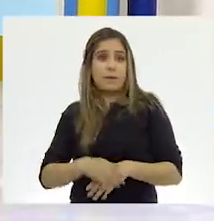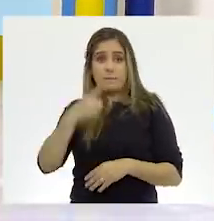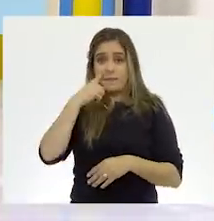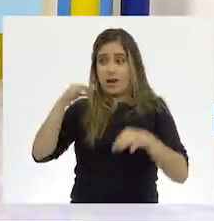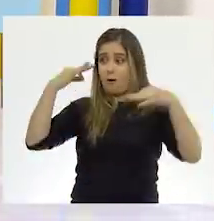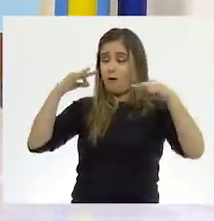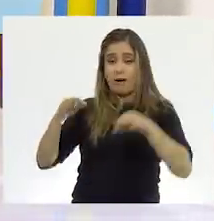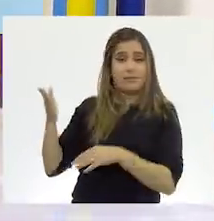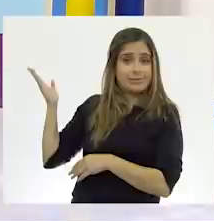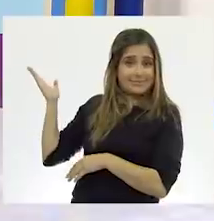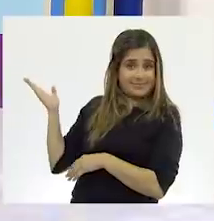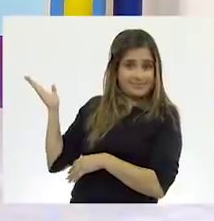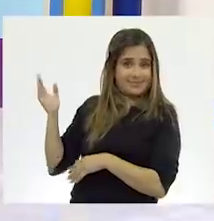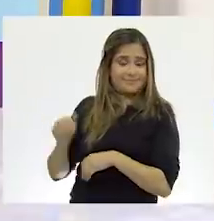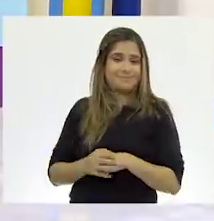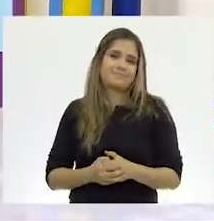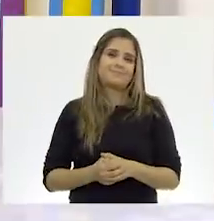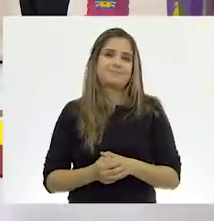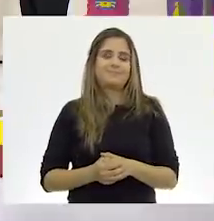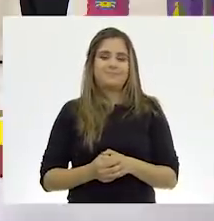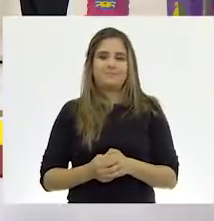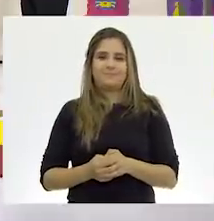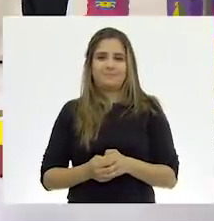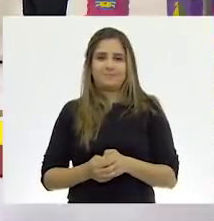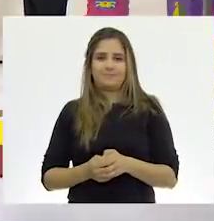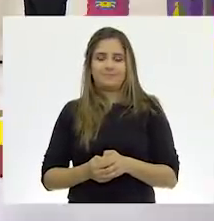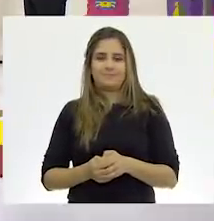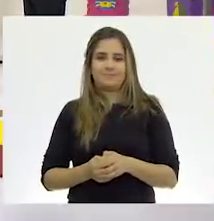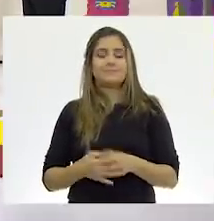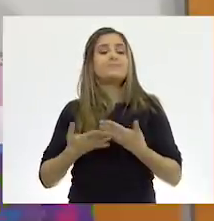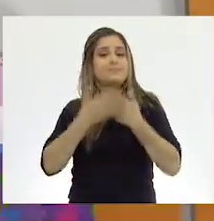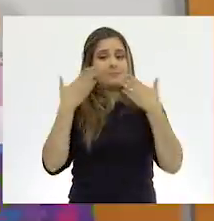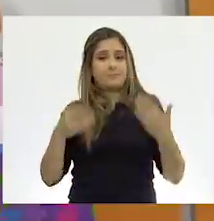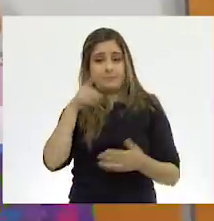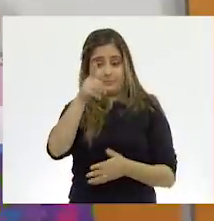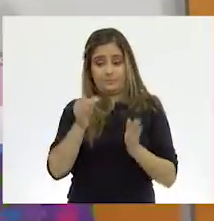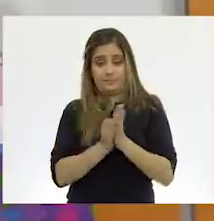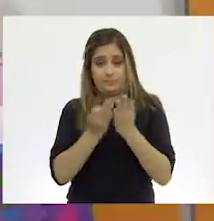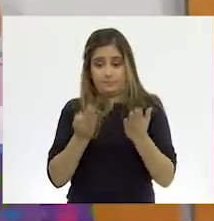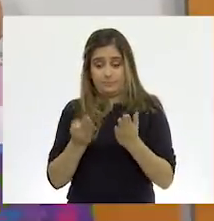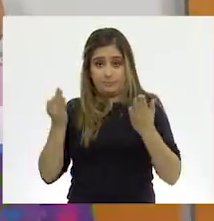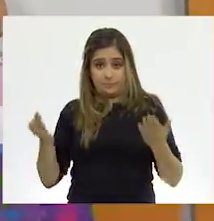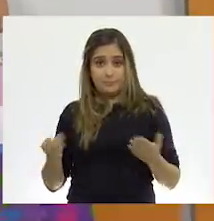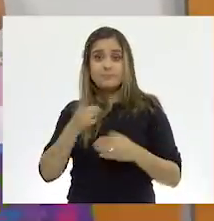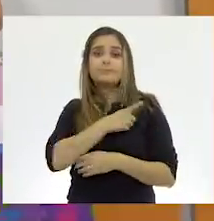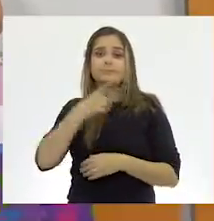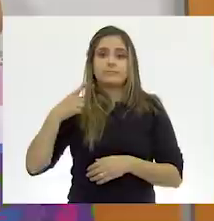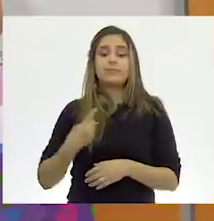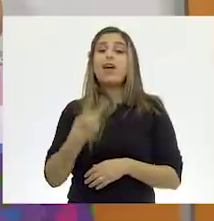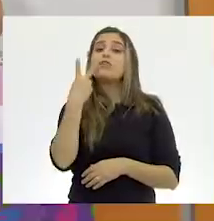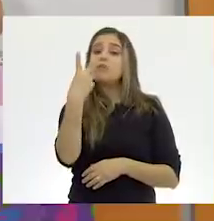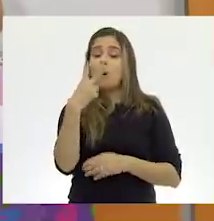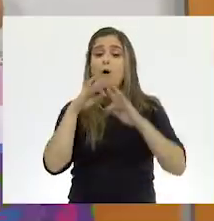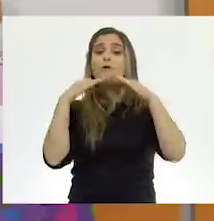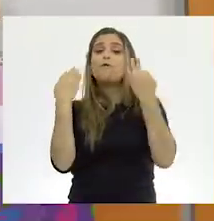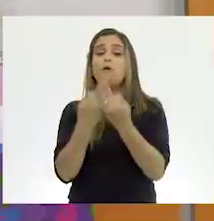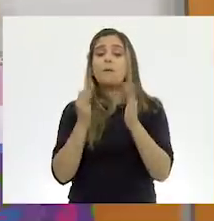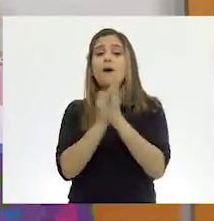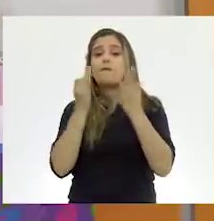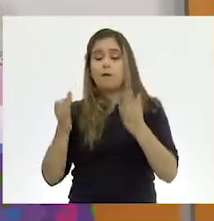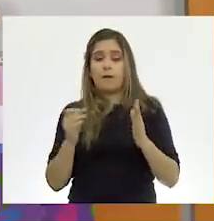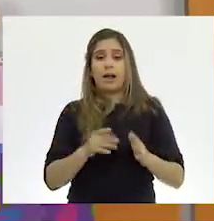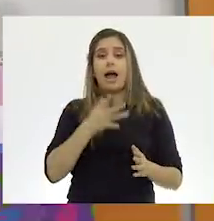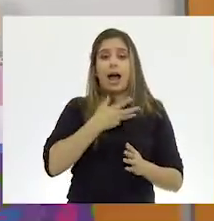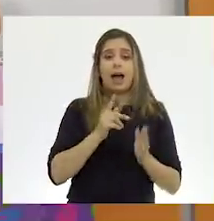hoja. Muy bien. Entonces, ahora, si vamos a hacer folleto, recordemos que tenemos dos formas de folleto, un